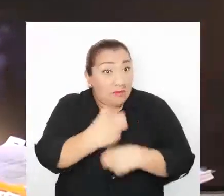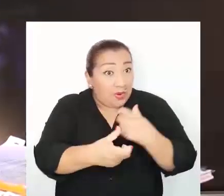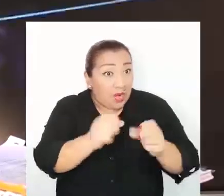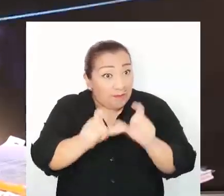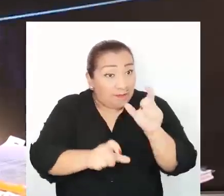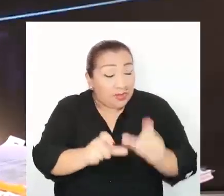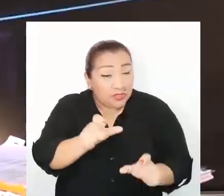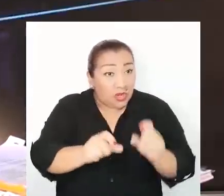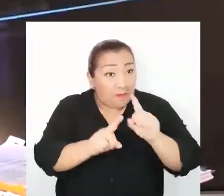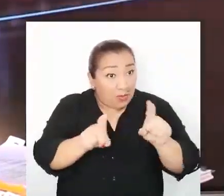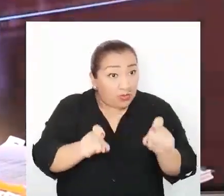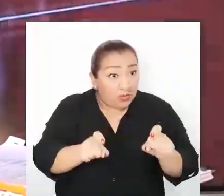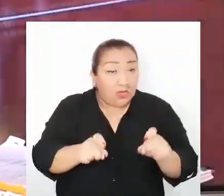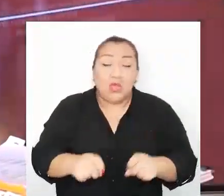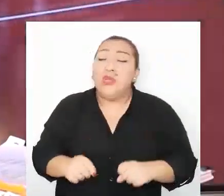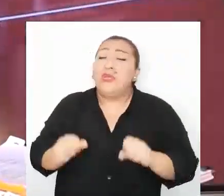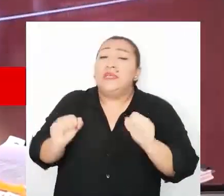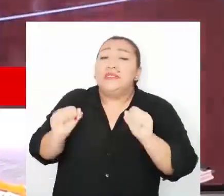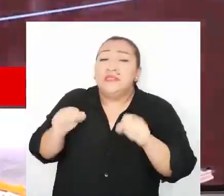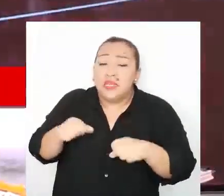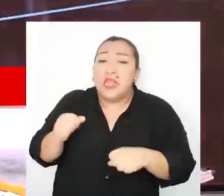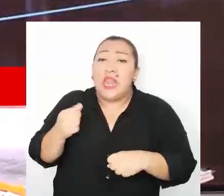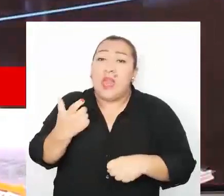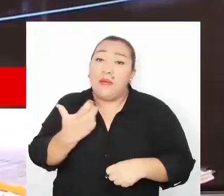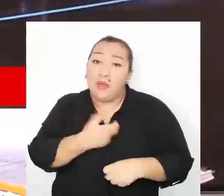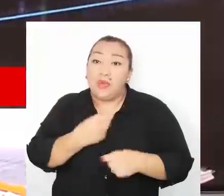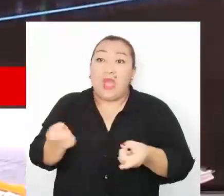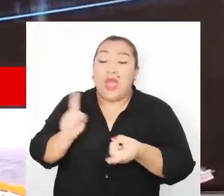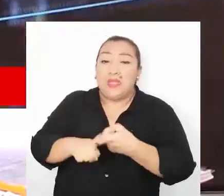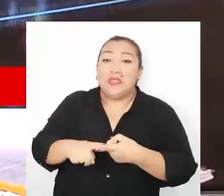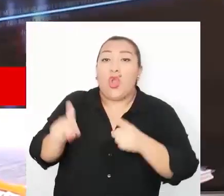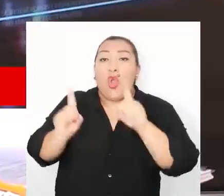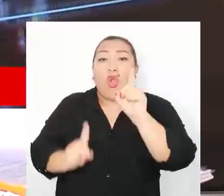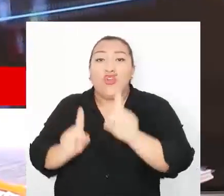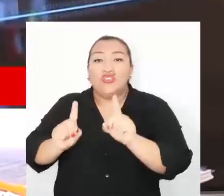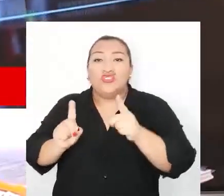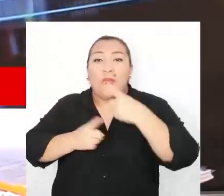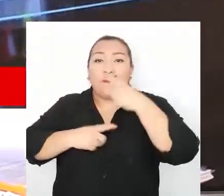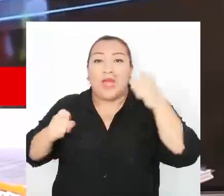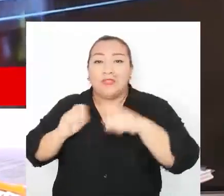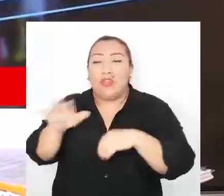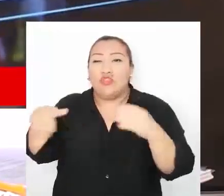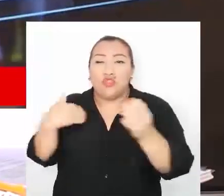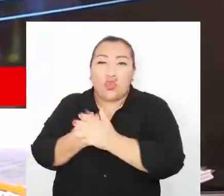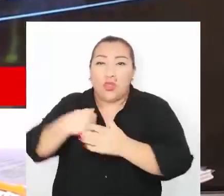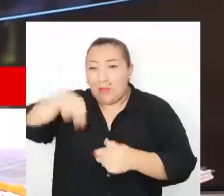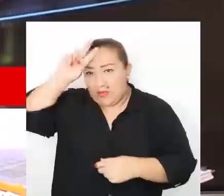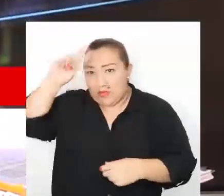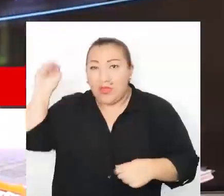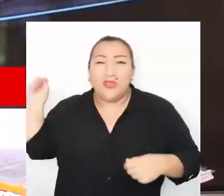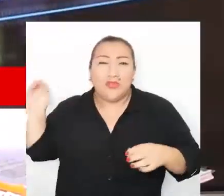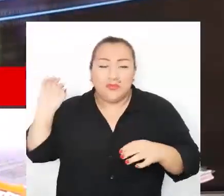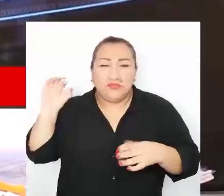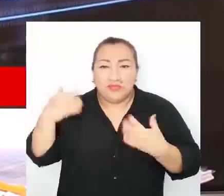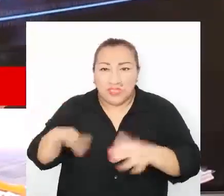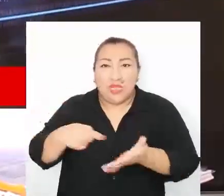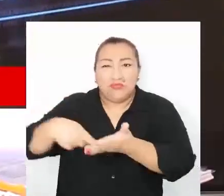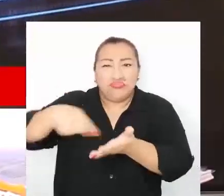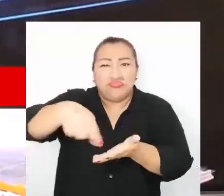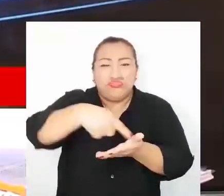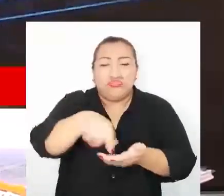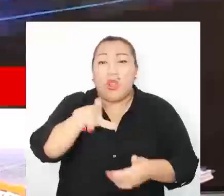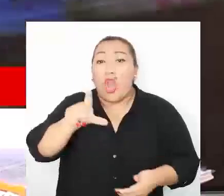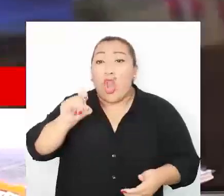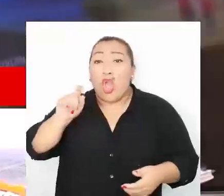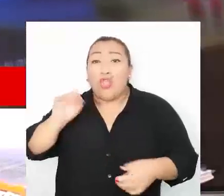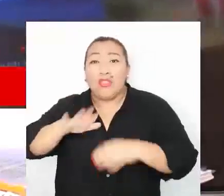fueron distribuidas hasta el 11 de marzo a nivel nacional. Ya se encuentran los lotes en todas las regiones del país.